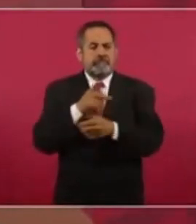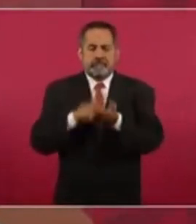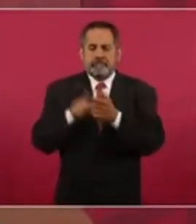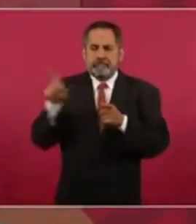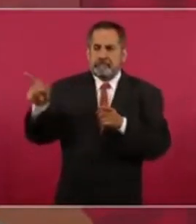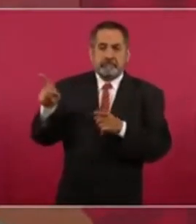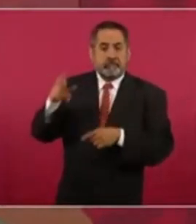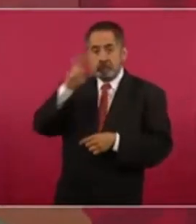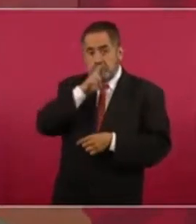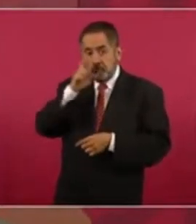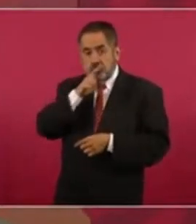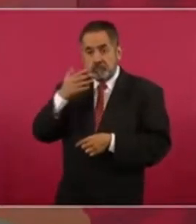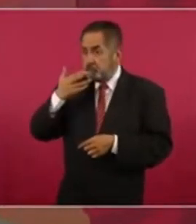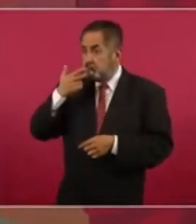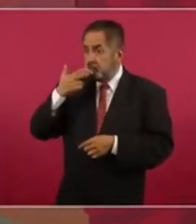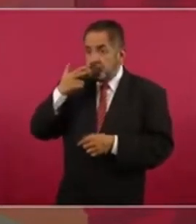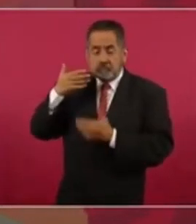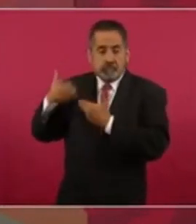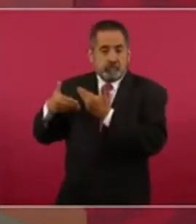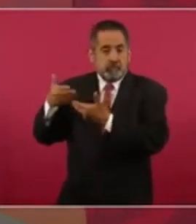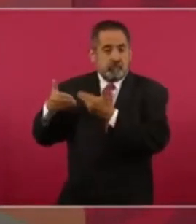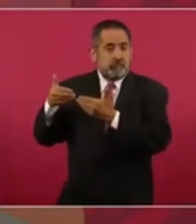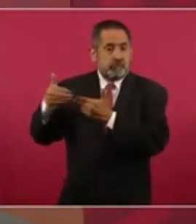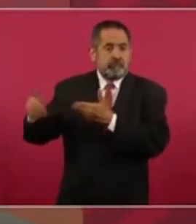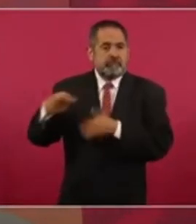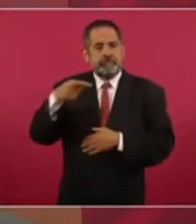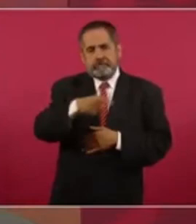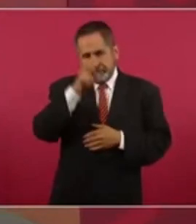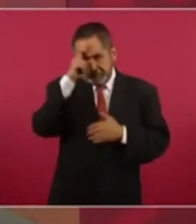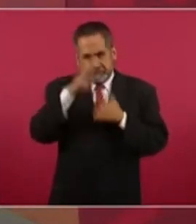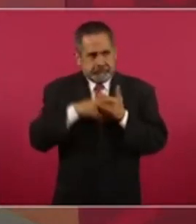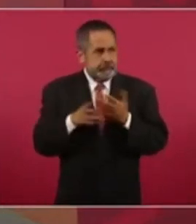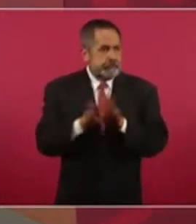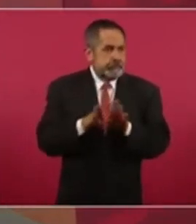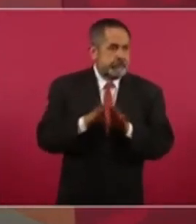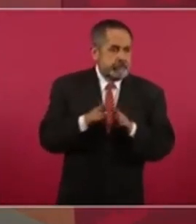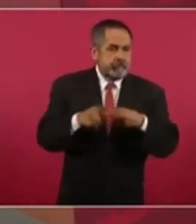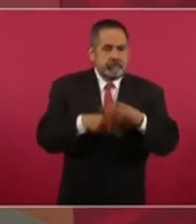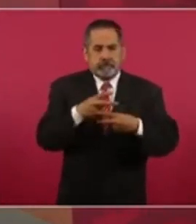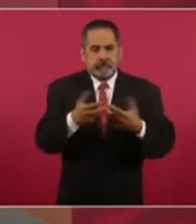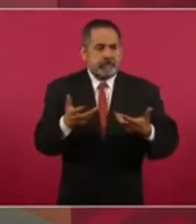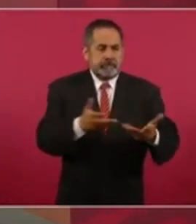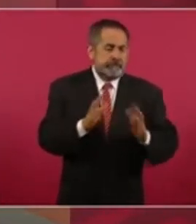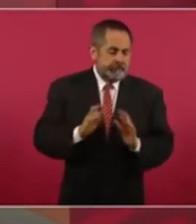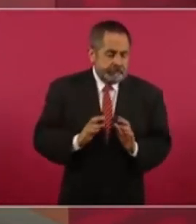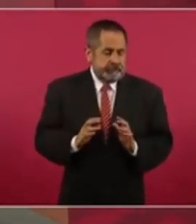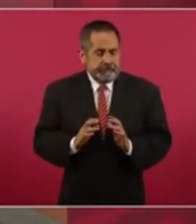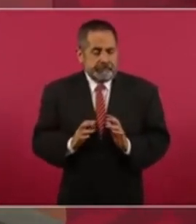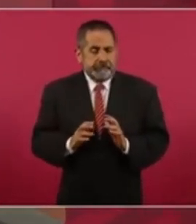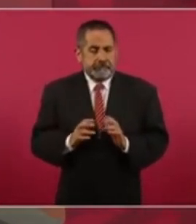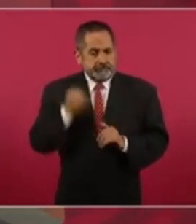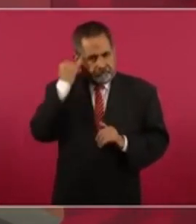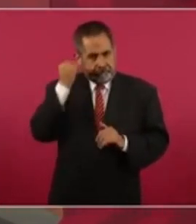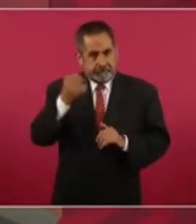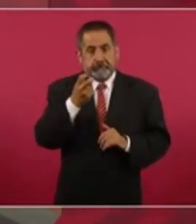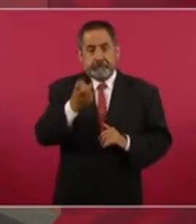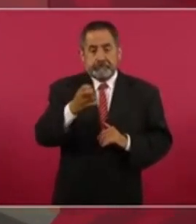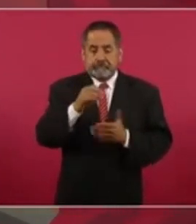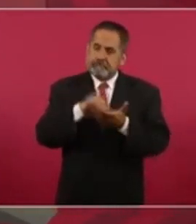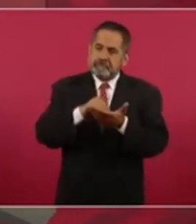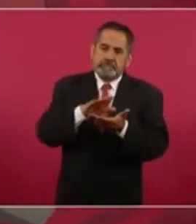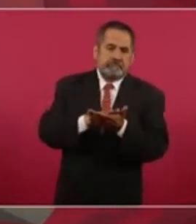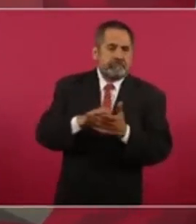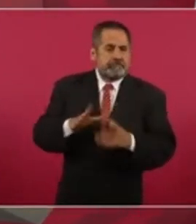haciendo en los países de la Unión Soviética. Y así se